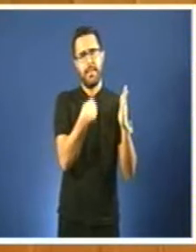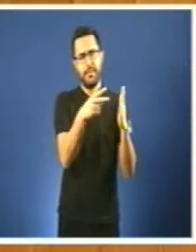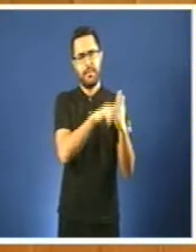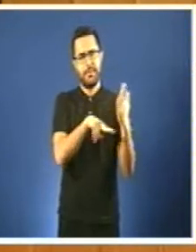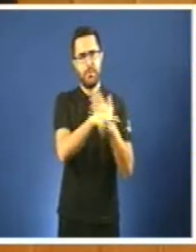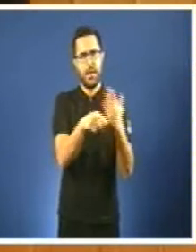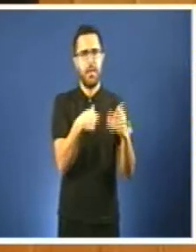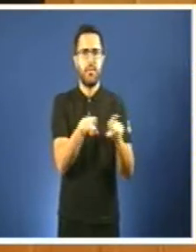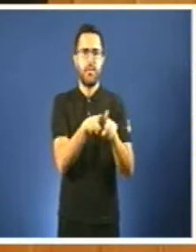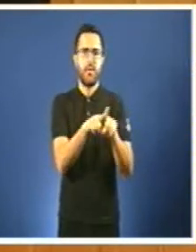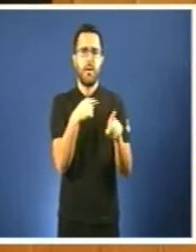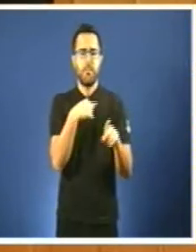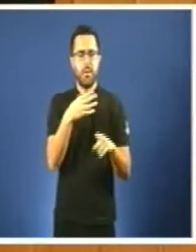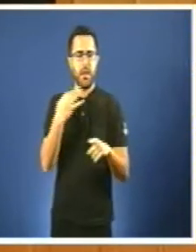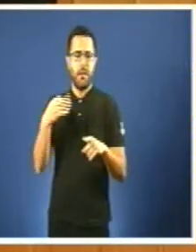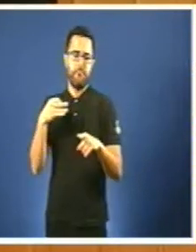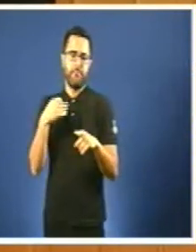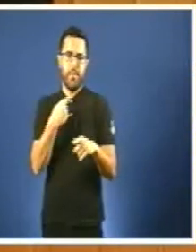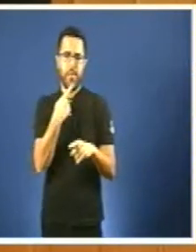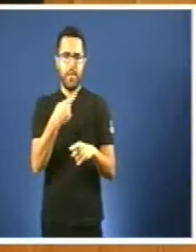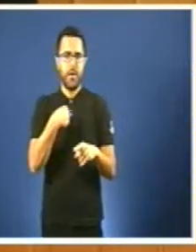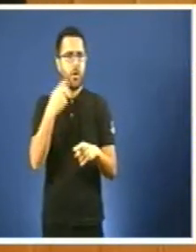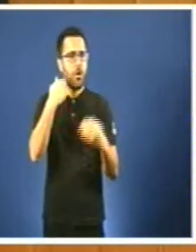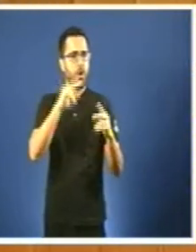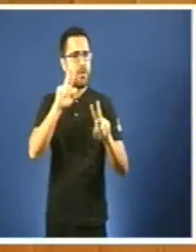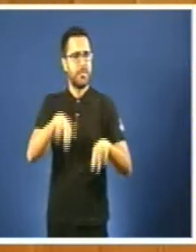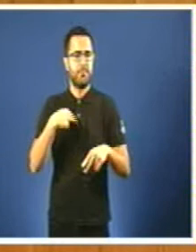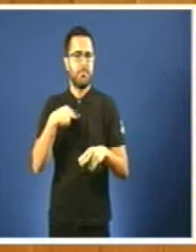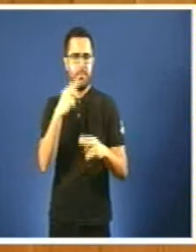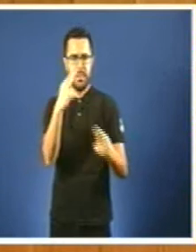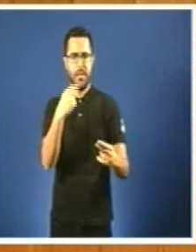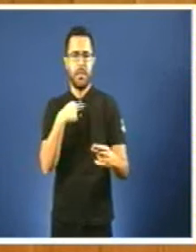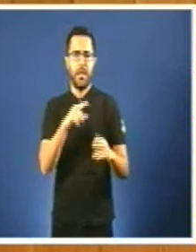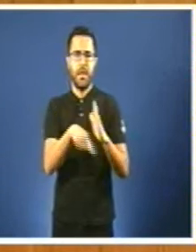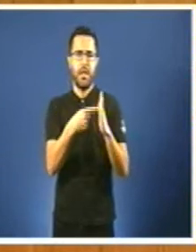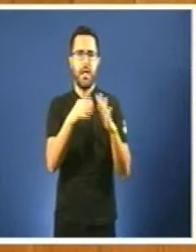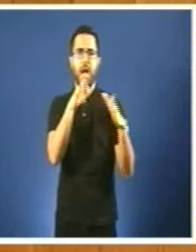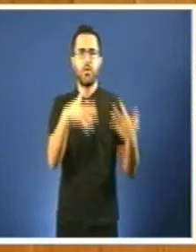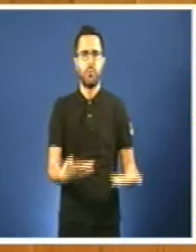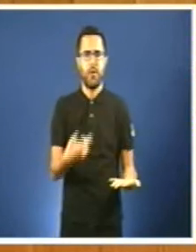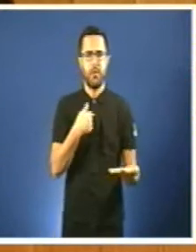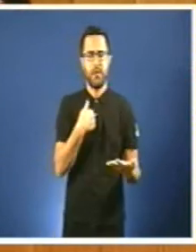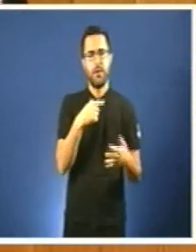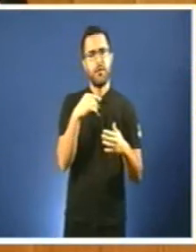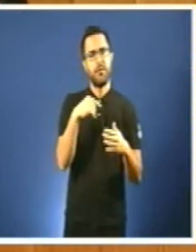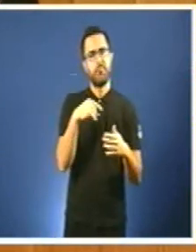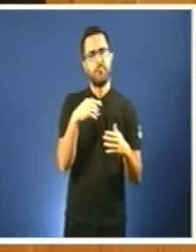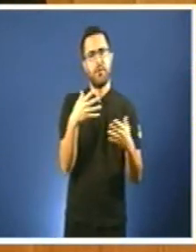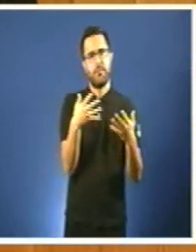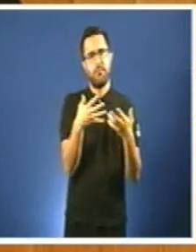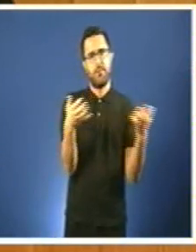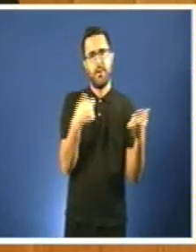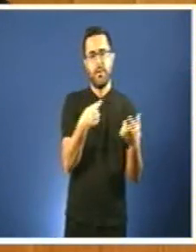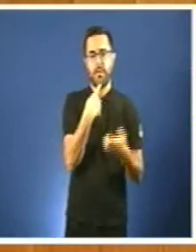a lei de transparencia vixente. Señor Feijóo, hai un refrán que di non se pode poñer ao raposo